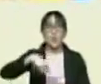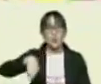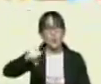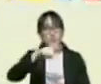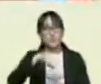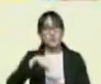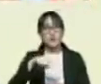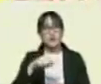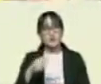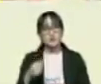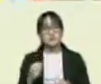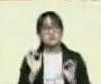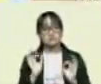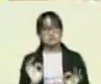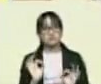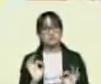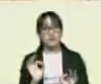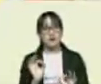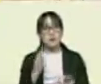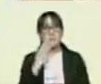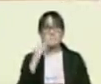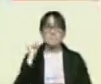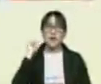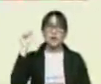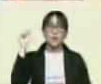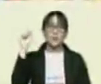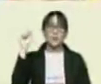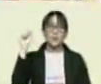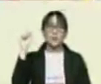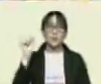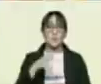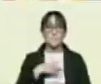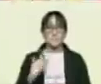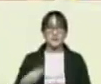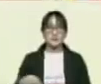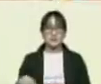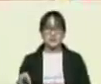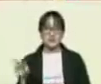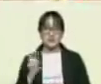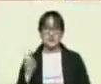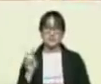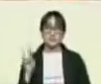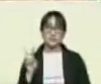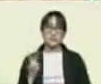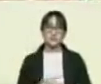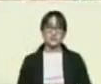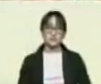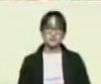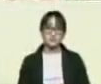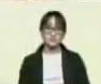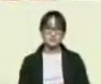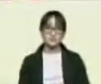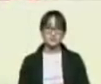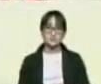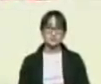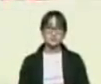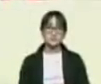ustedes van a ratificar a Nicolás Maduro como presidente de la República Bolivariana de Venezuela.